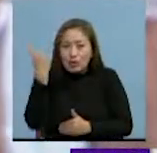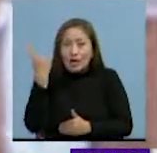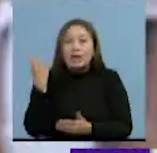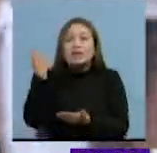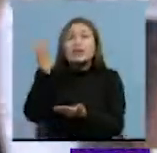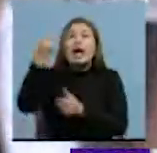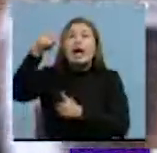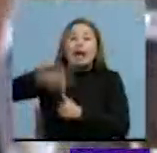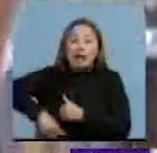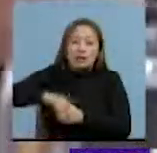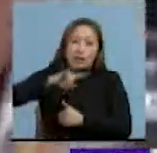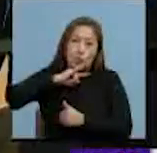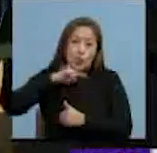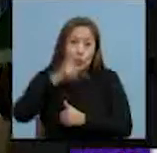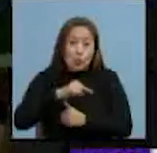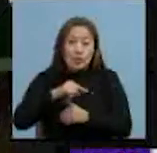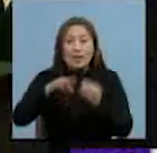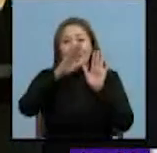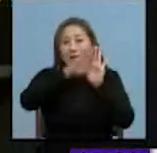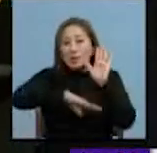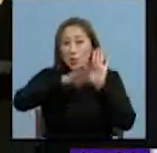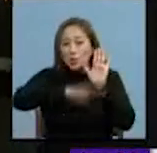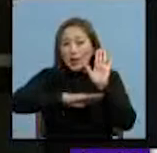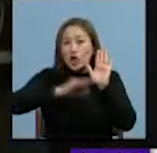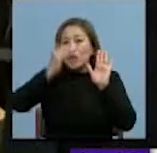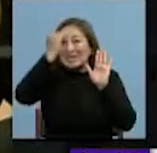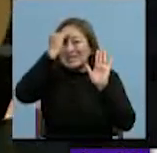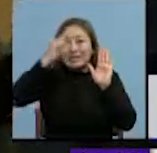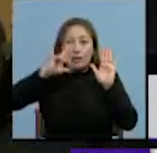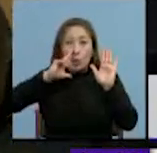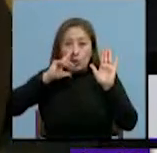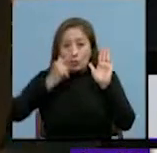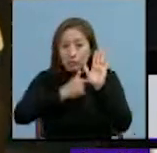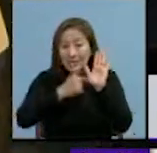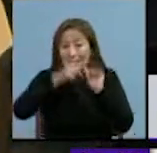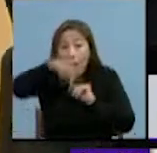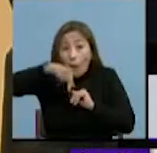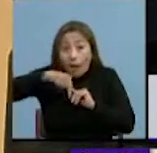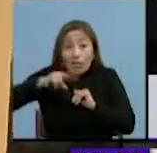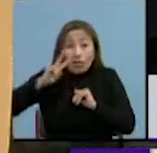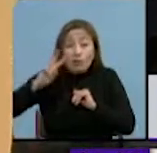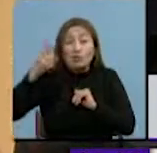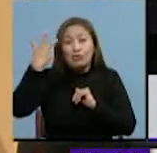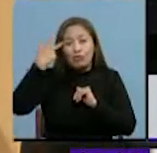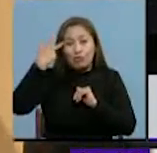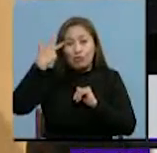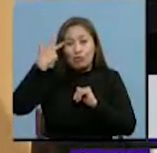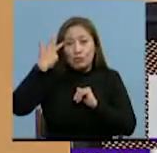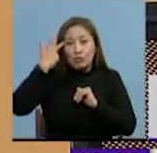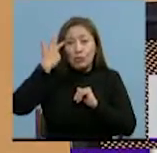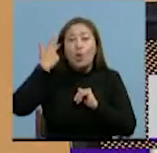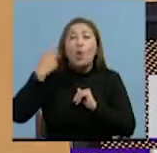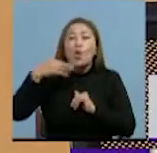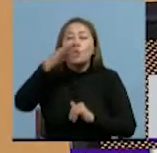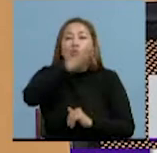Delegación Jujuy. Esta liquidación, Jorge, es del 15 de junio de este año, de 2018. Un